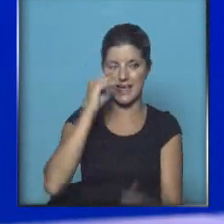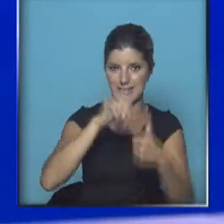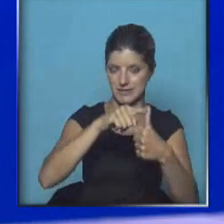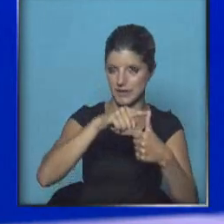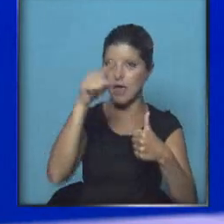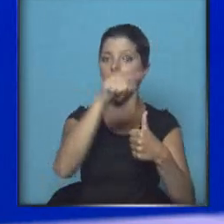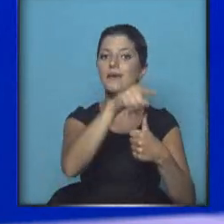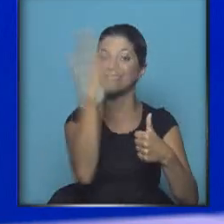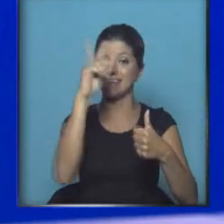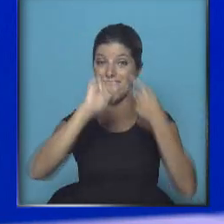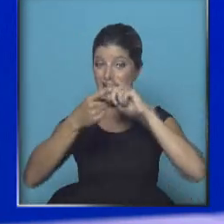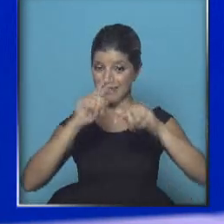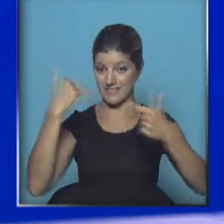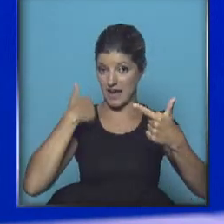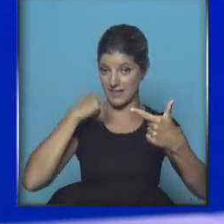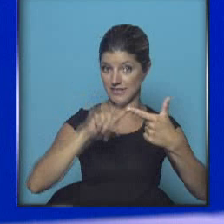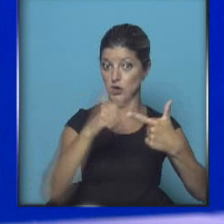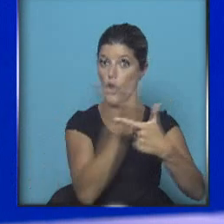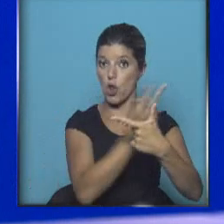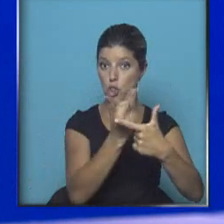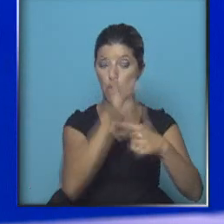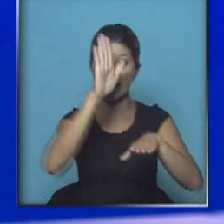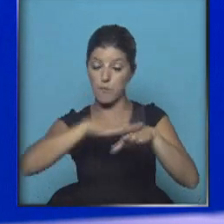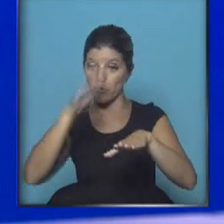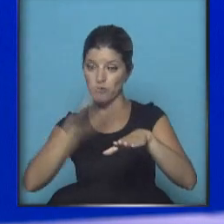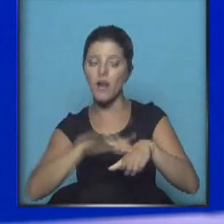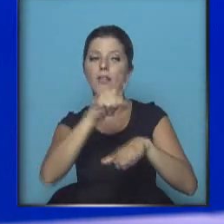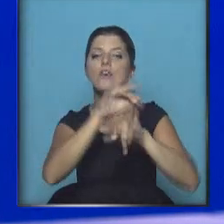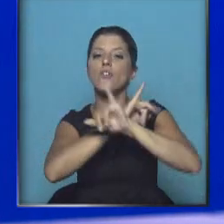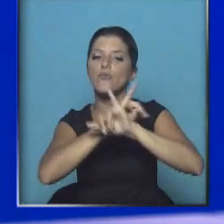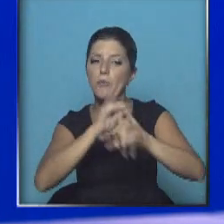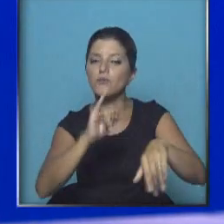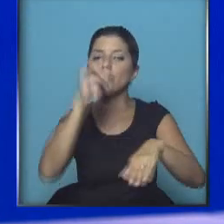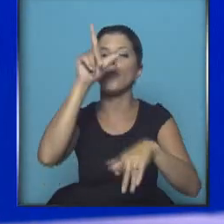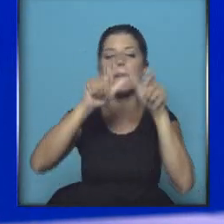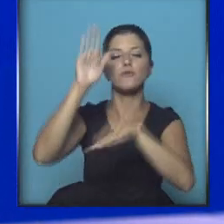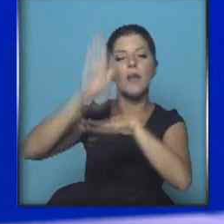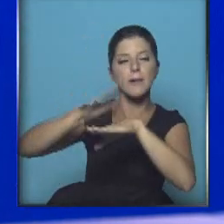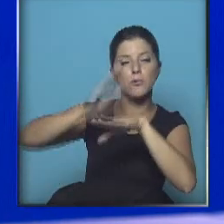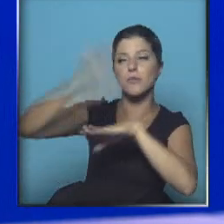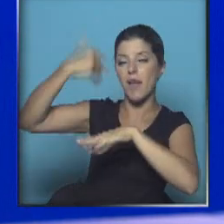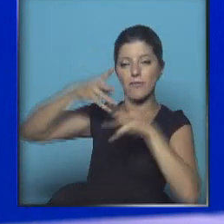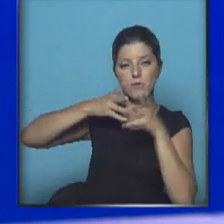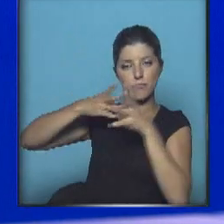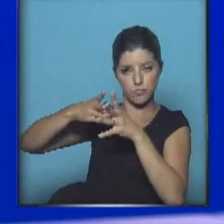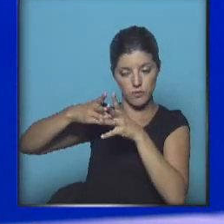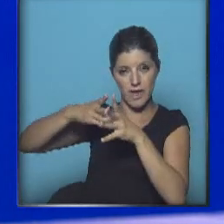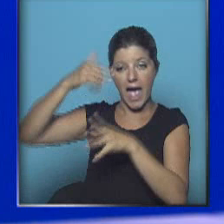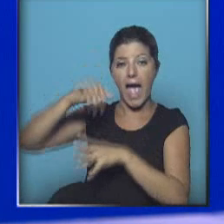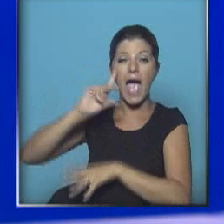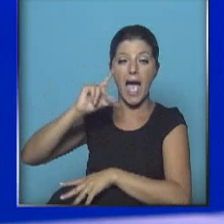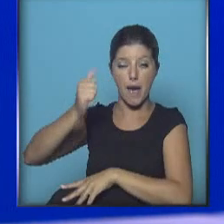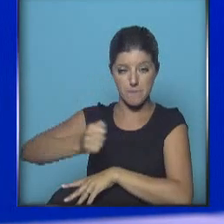Canciller de organizar un encubrimiento de los responsables del más grave